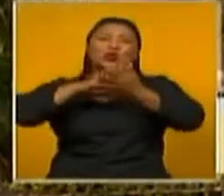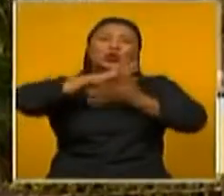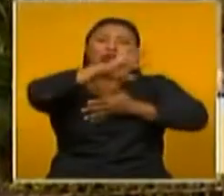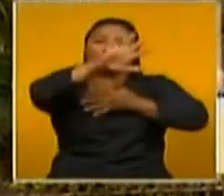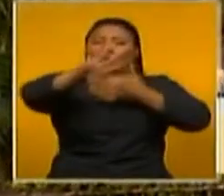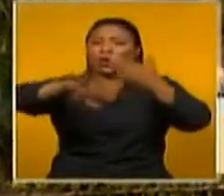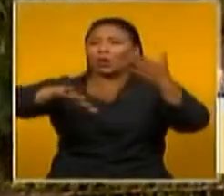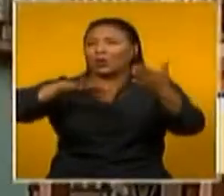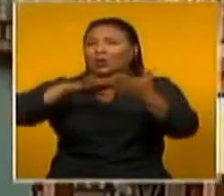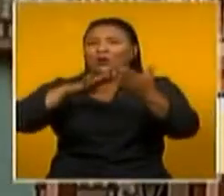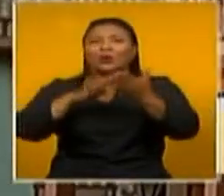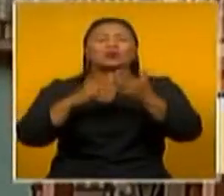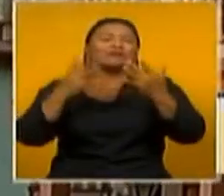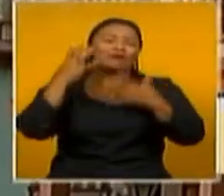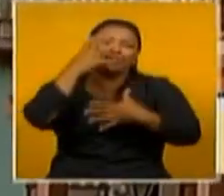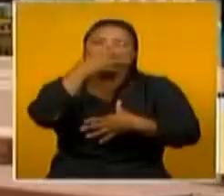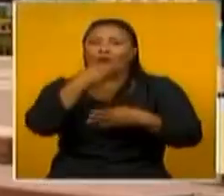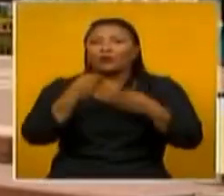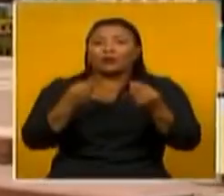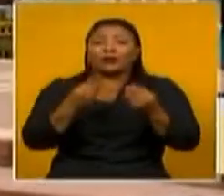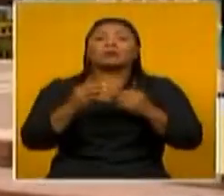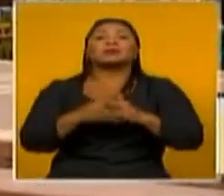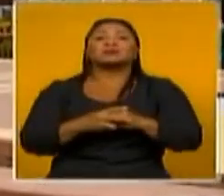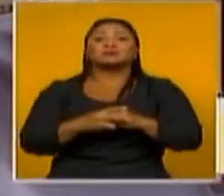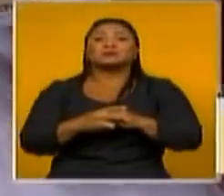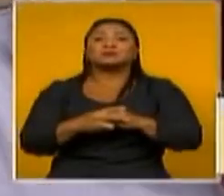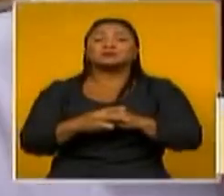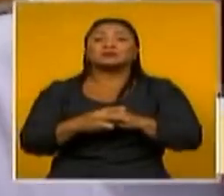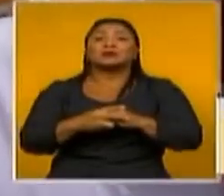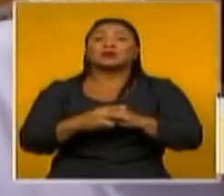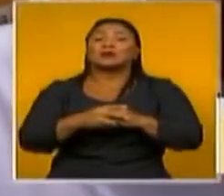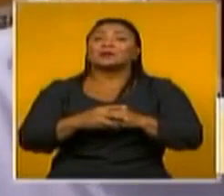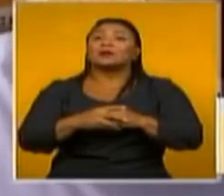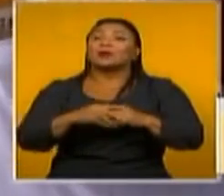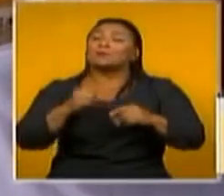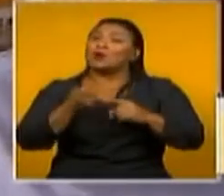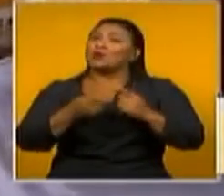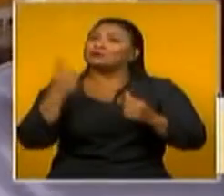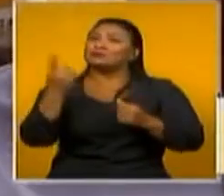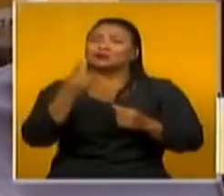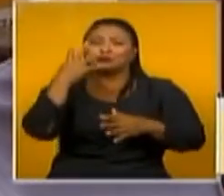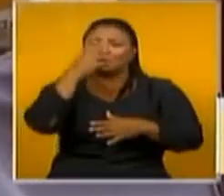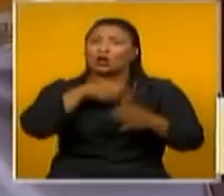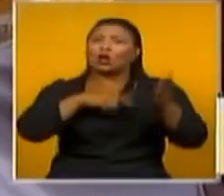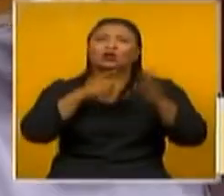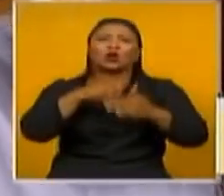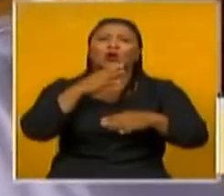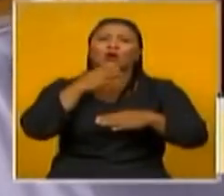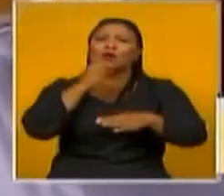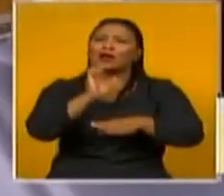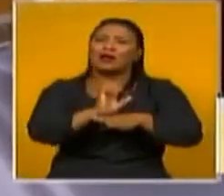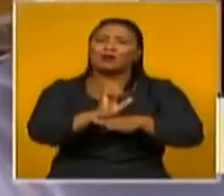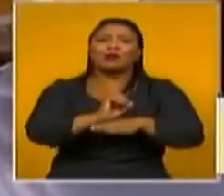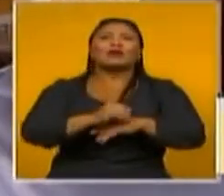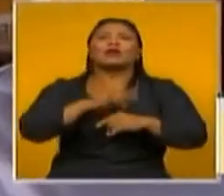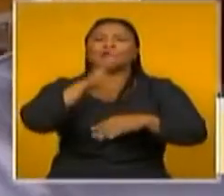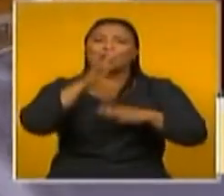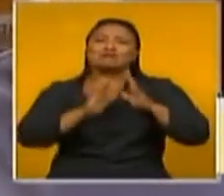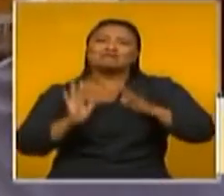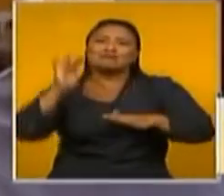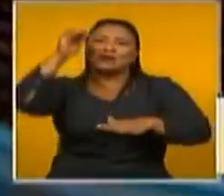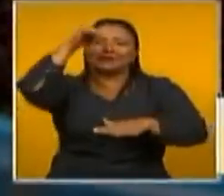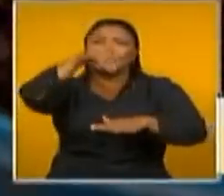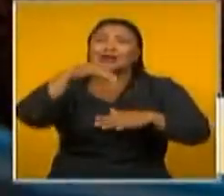son fantásticos. La parte arquitectónica, que es única en el Ecuador. La orografía, la montaña,